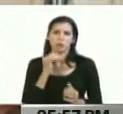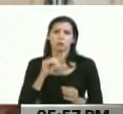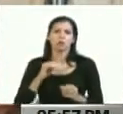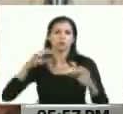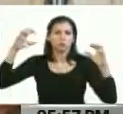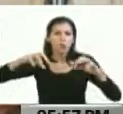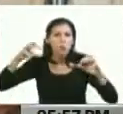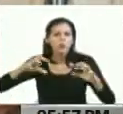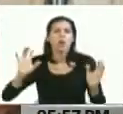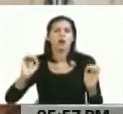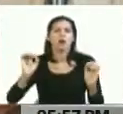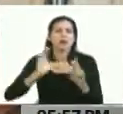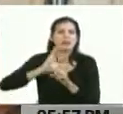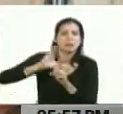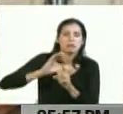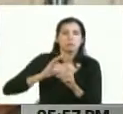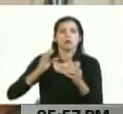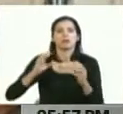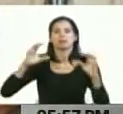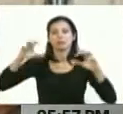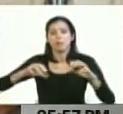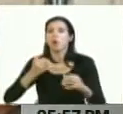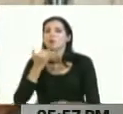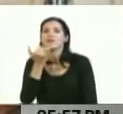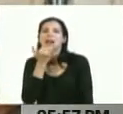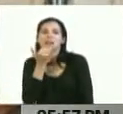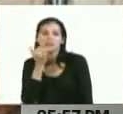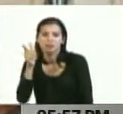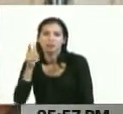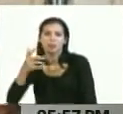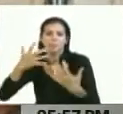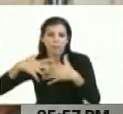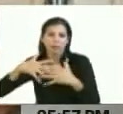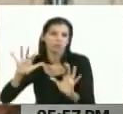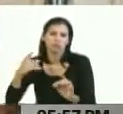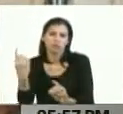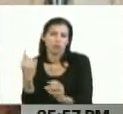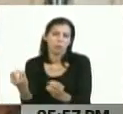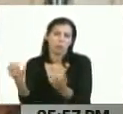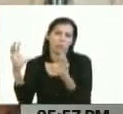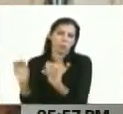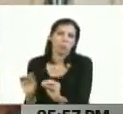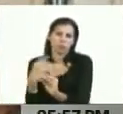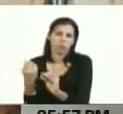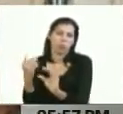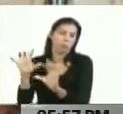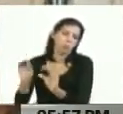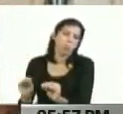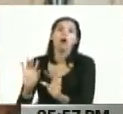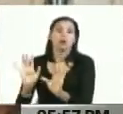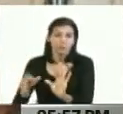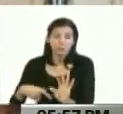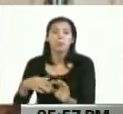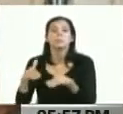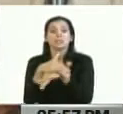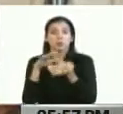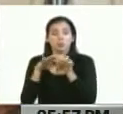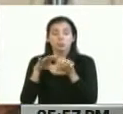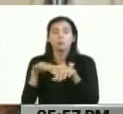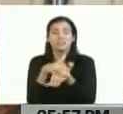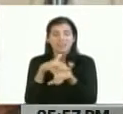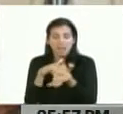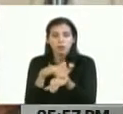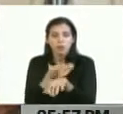por falla de equipo, sea por lo que sea, siempre va a estar informado por ahí. La página del Ministerio mantiene informada las 24